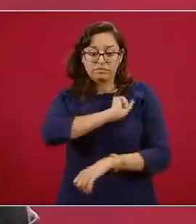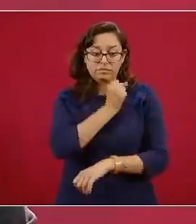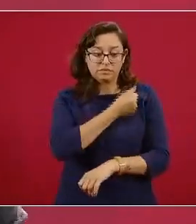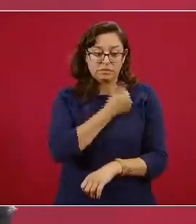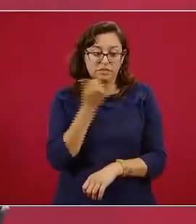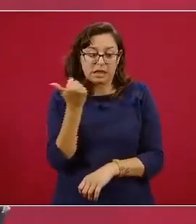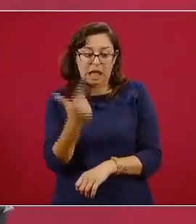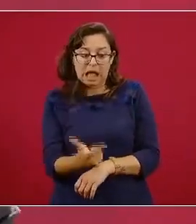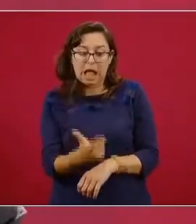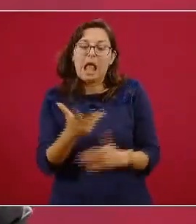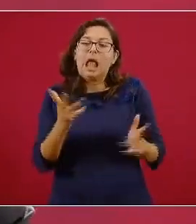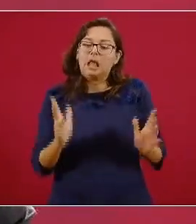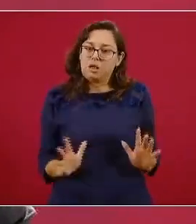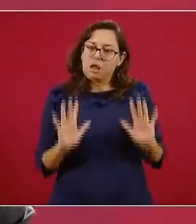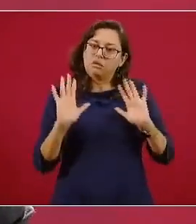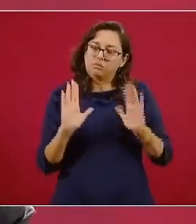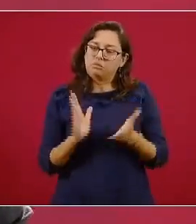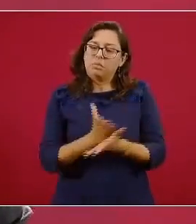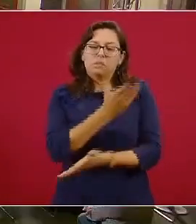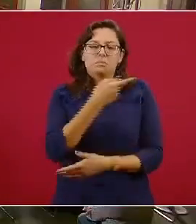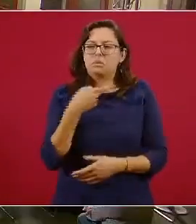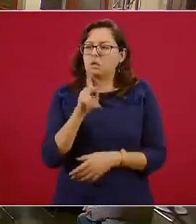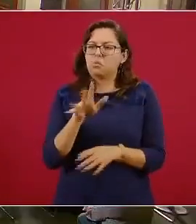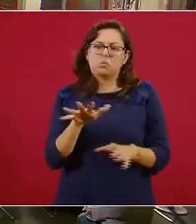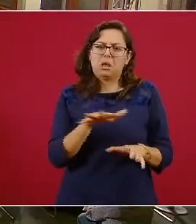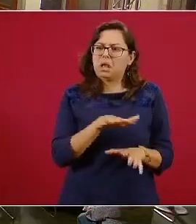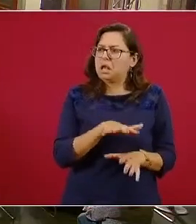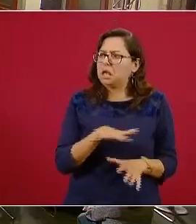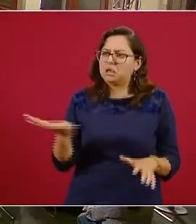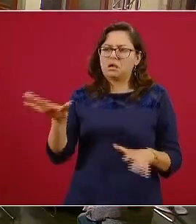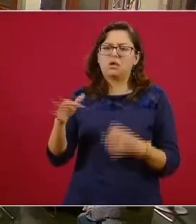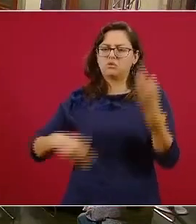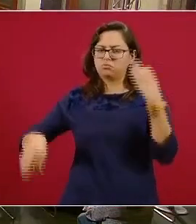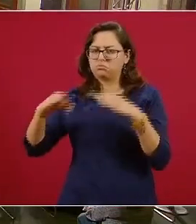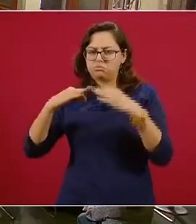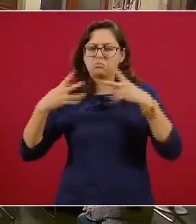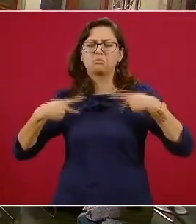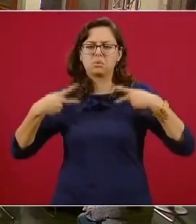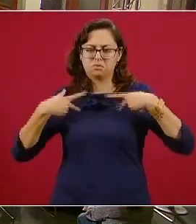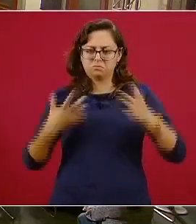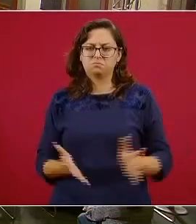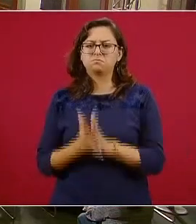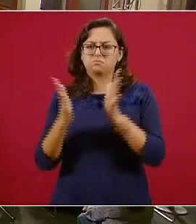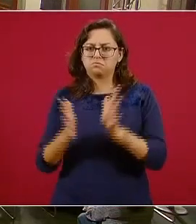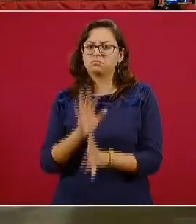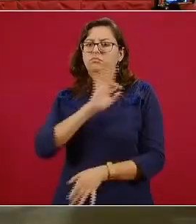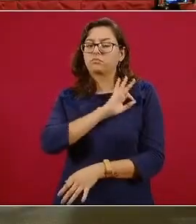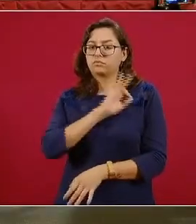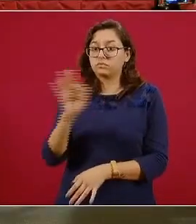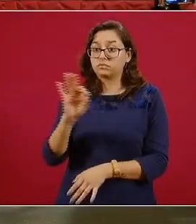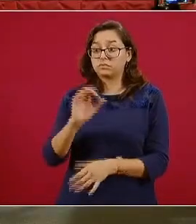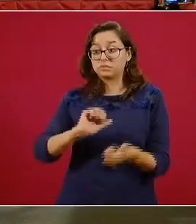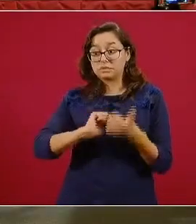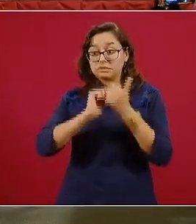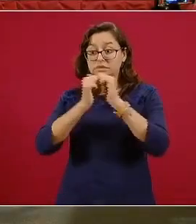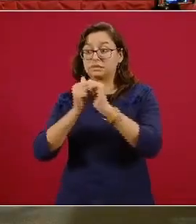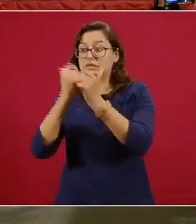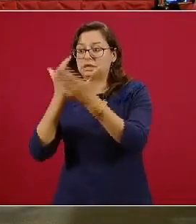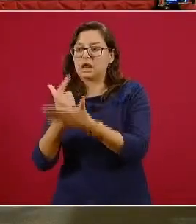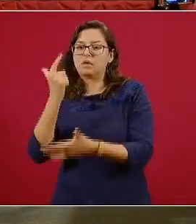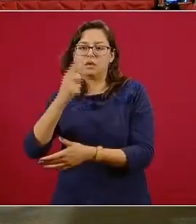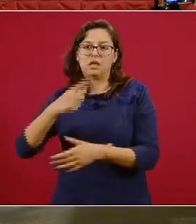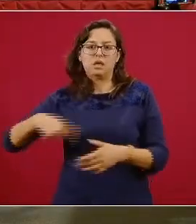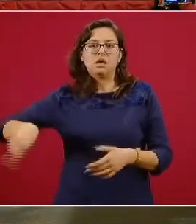ocurran o participen personas de bajo riesgo de presentar complicaciones si es que éstas se